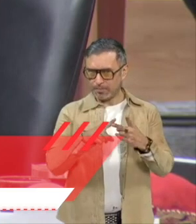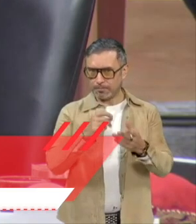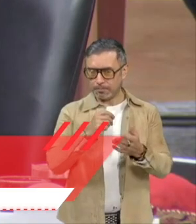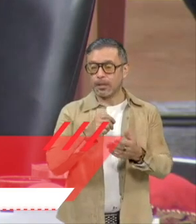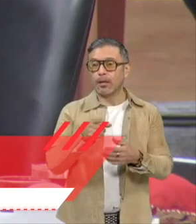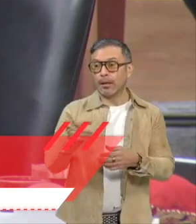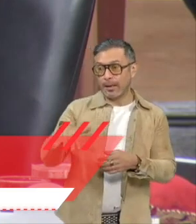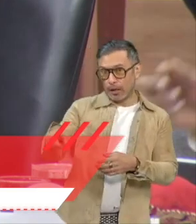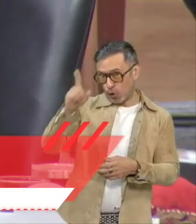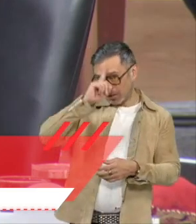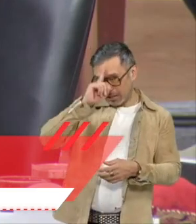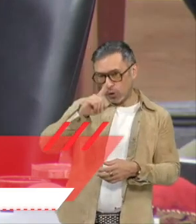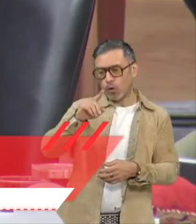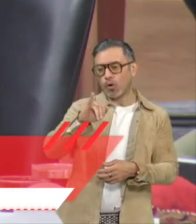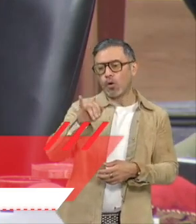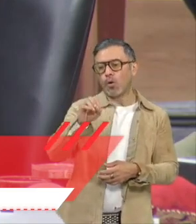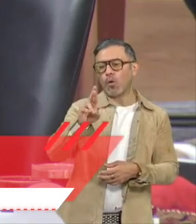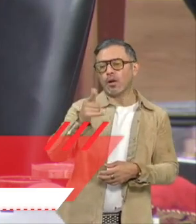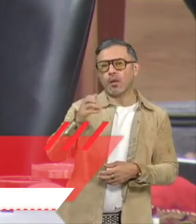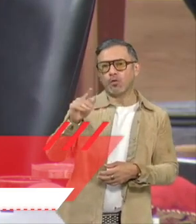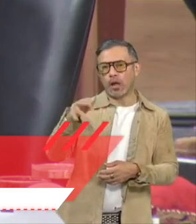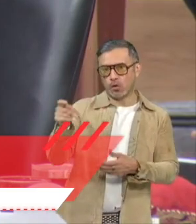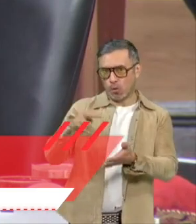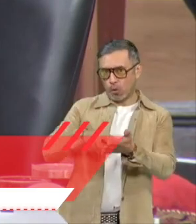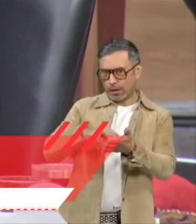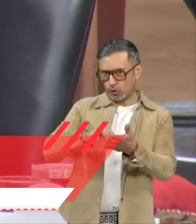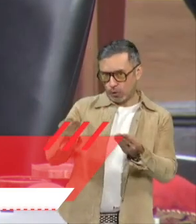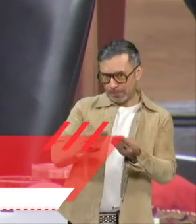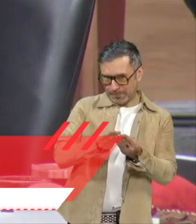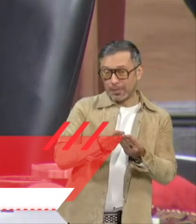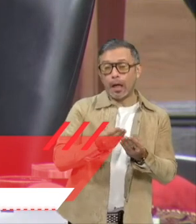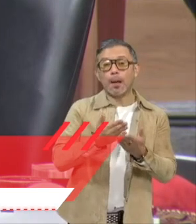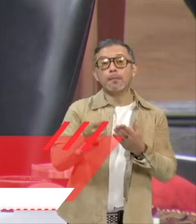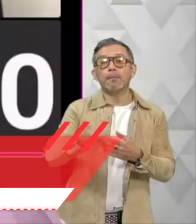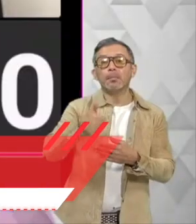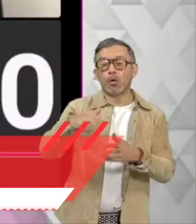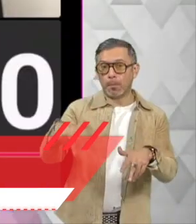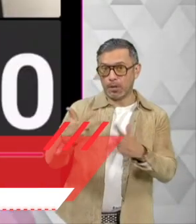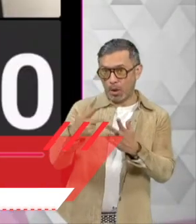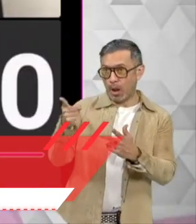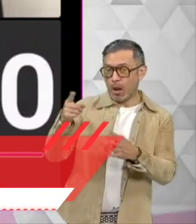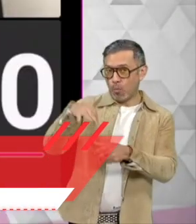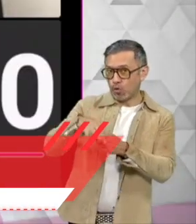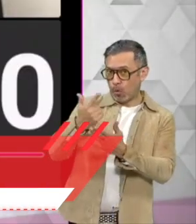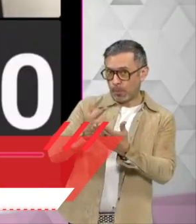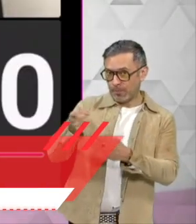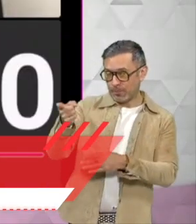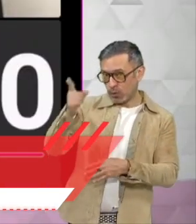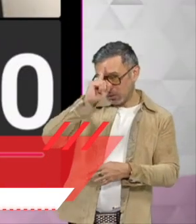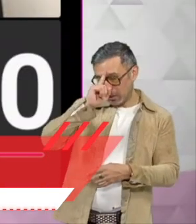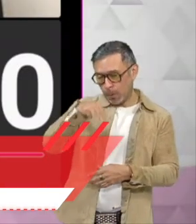aparente comisión de actos anticipados de campaña vulneración a los principios de imparcialidad neutralidad y equidad en la